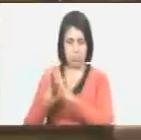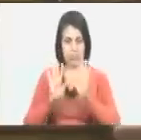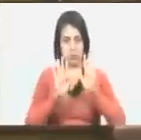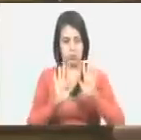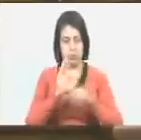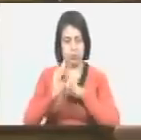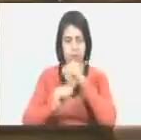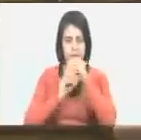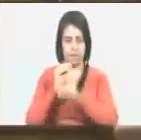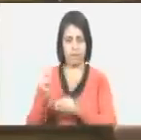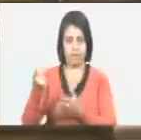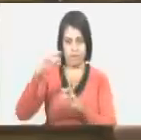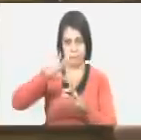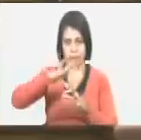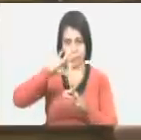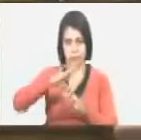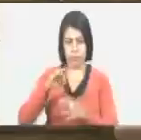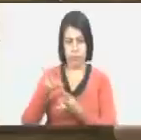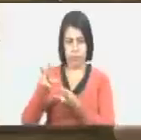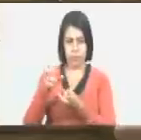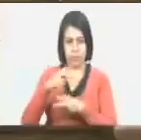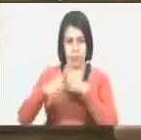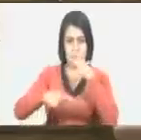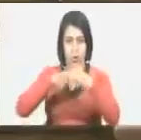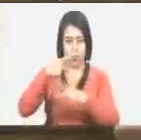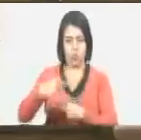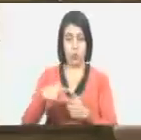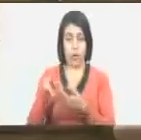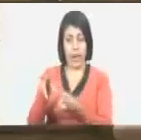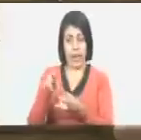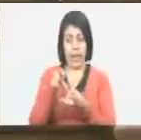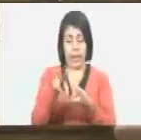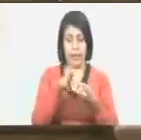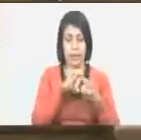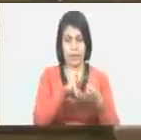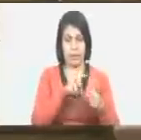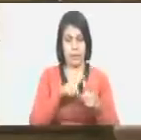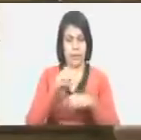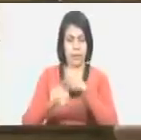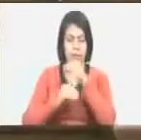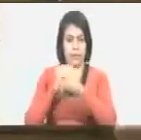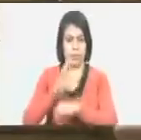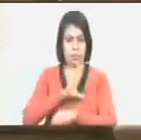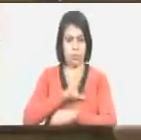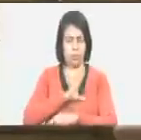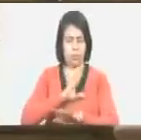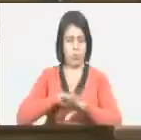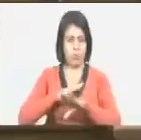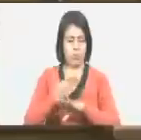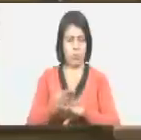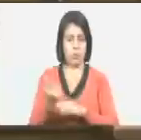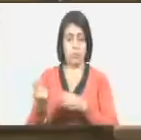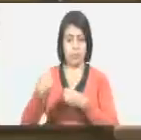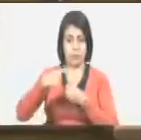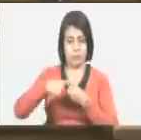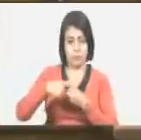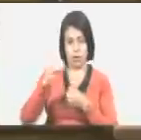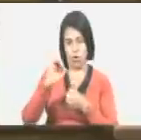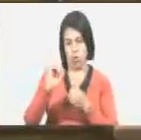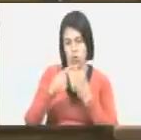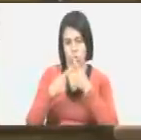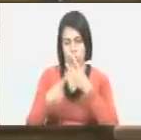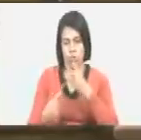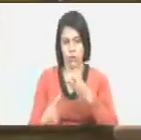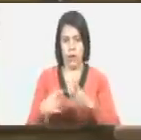Que constituyan ingresos, rentas, frutos, productos o ganancias derivados de los bienes relacionados directa o indirectamente